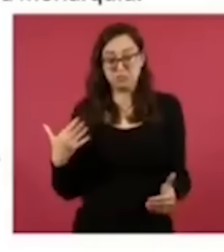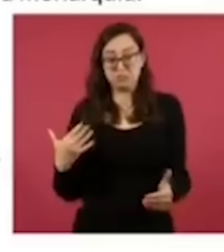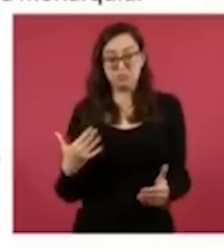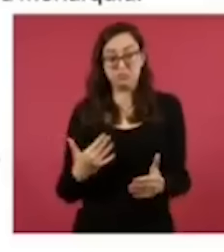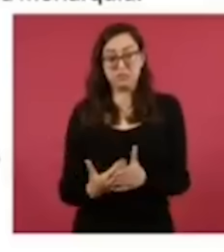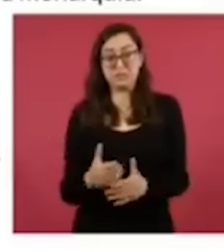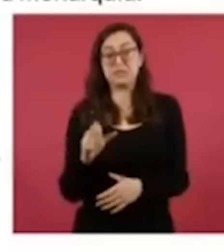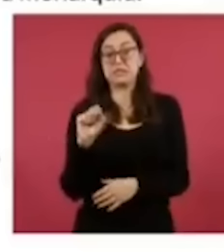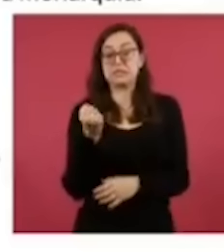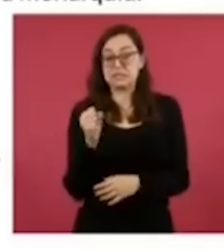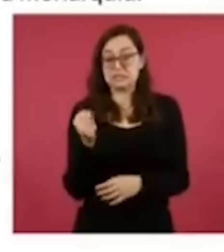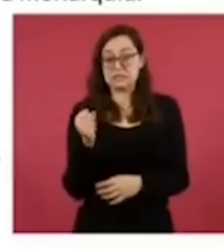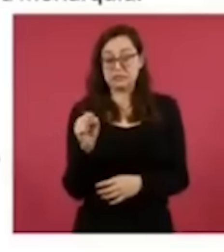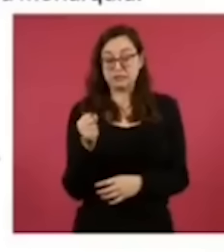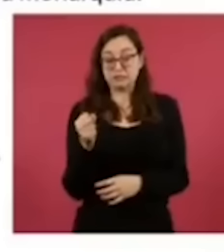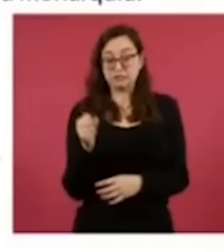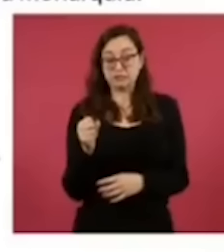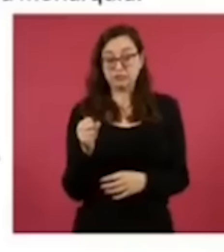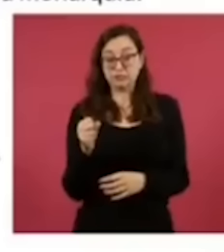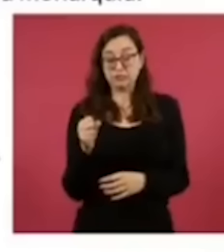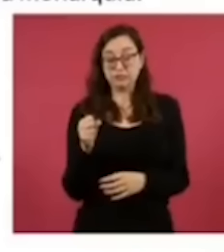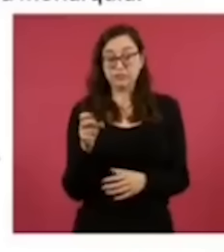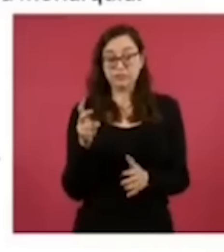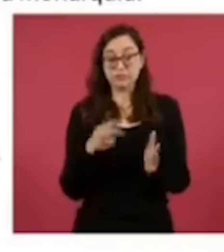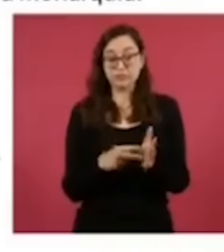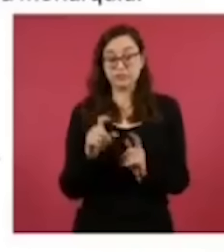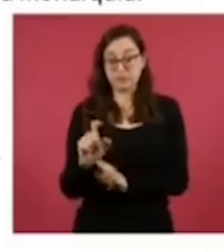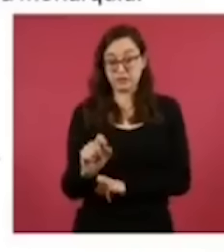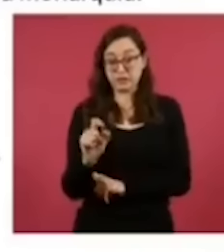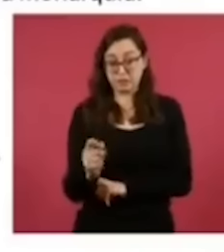En septiembre de este año, de